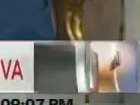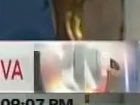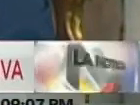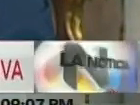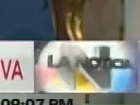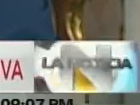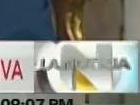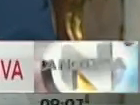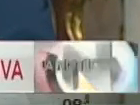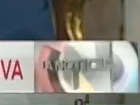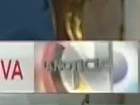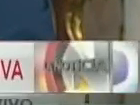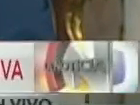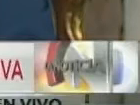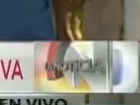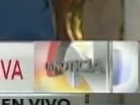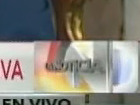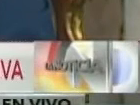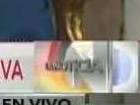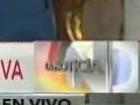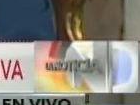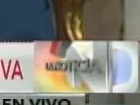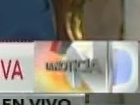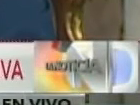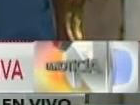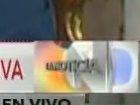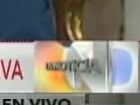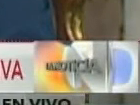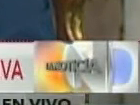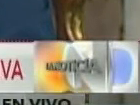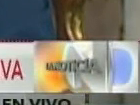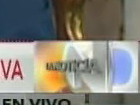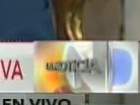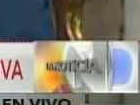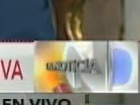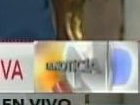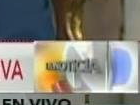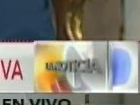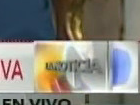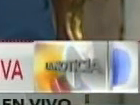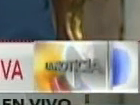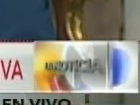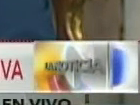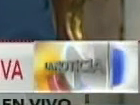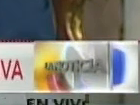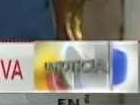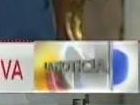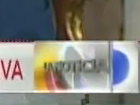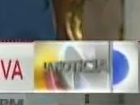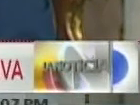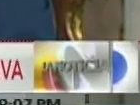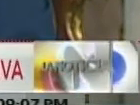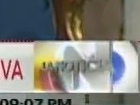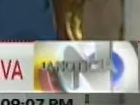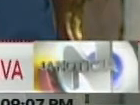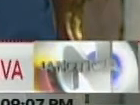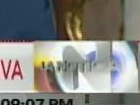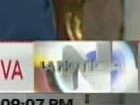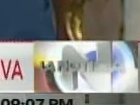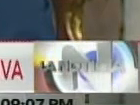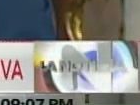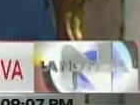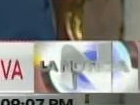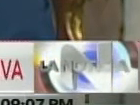para proponerles una gran campaña para una nueva cultura del trabajo, una nueva cultura productiva